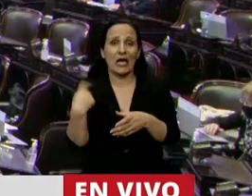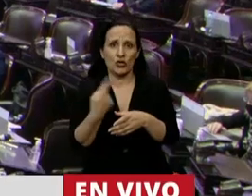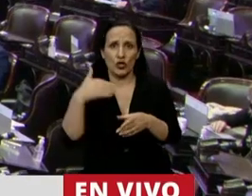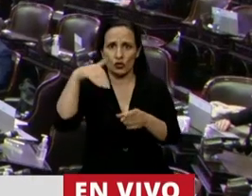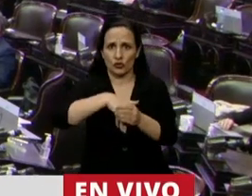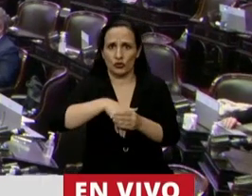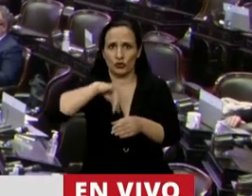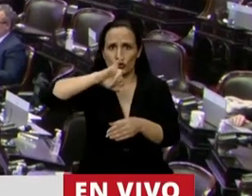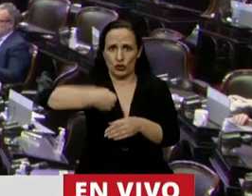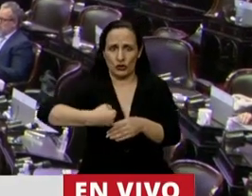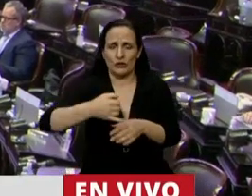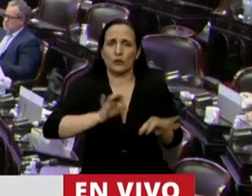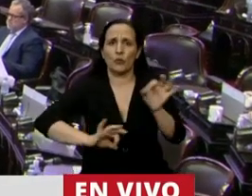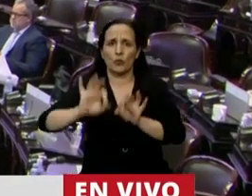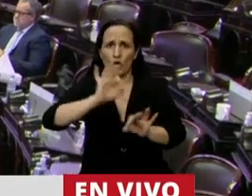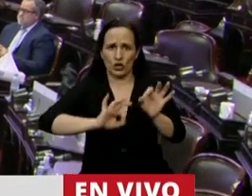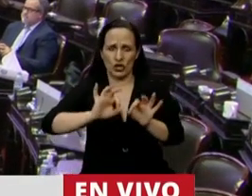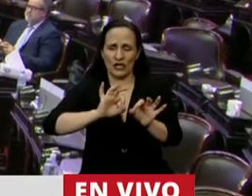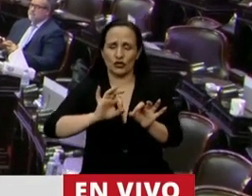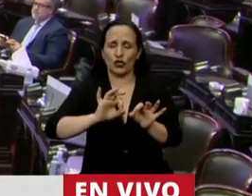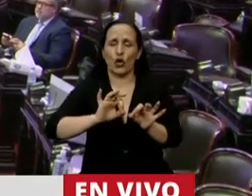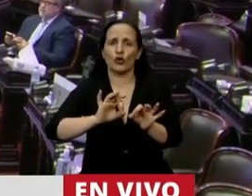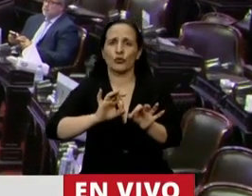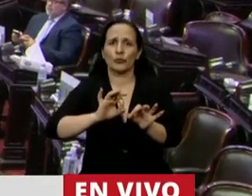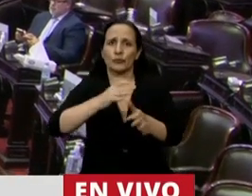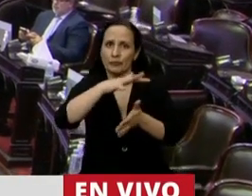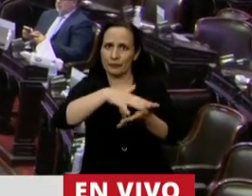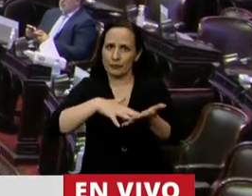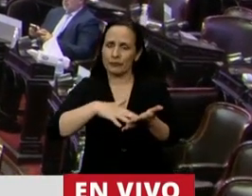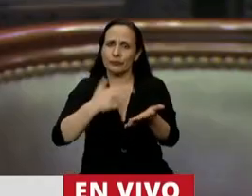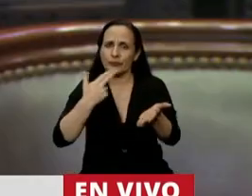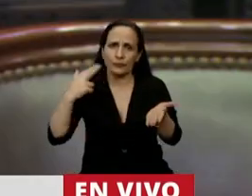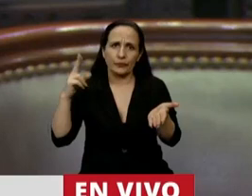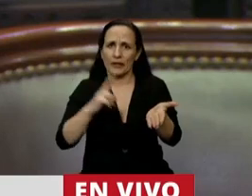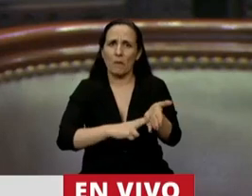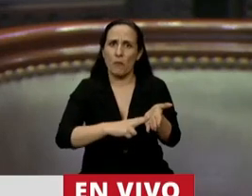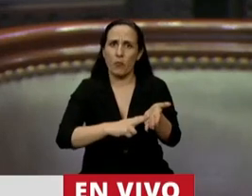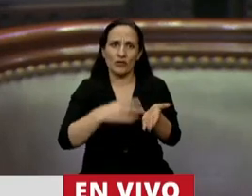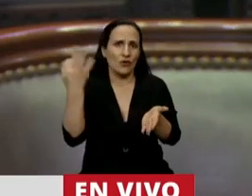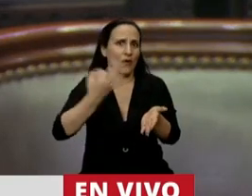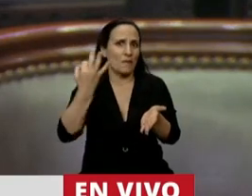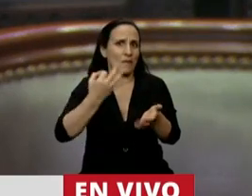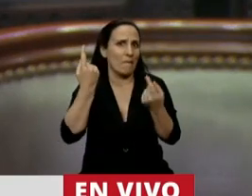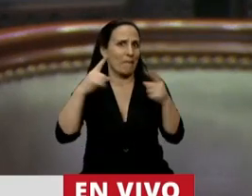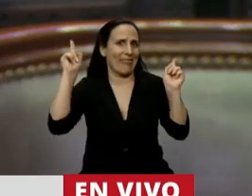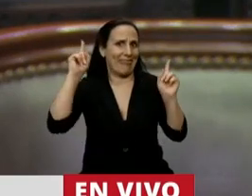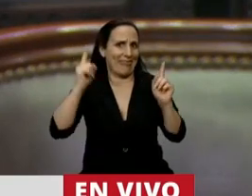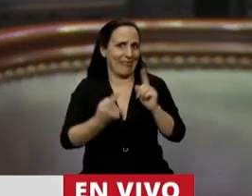acompañar este proyecto que establece un impuesto extraordinario,